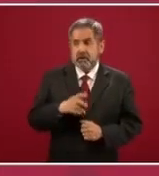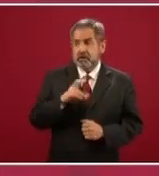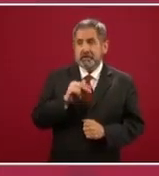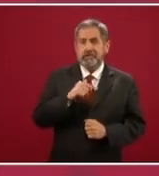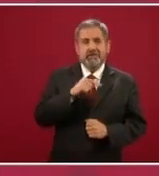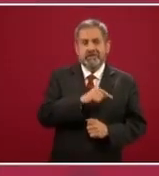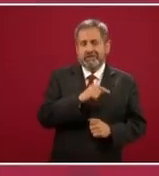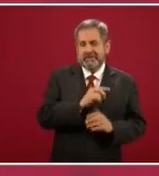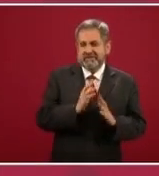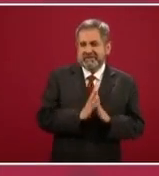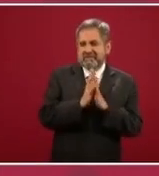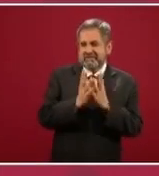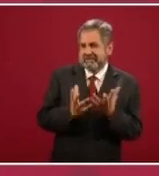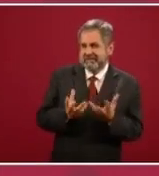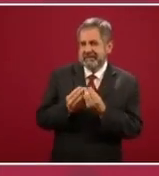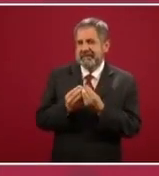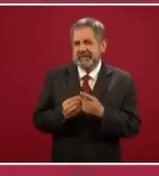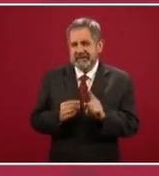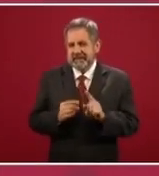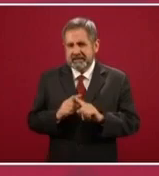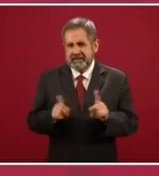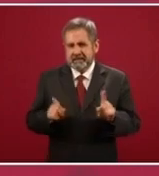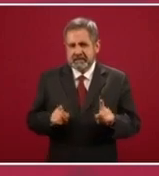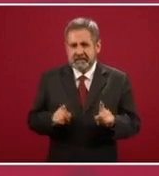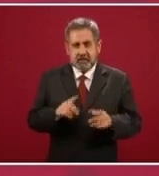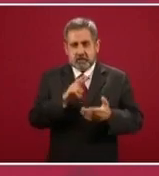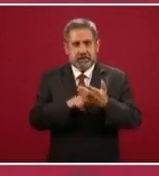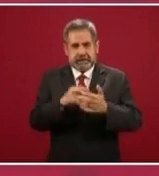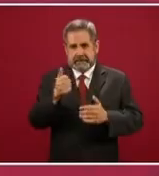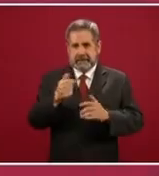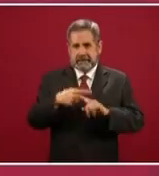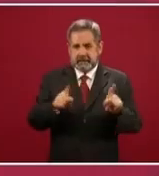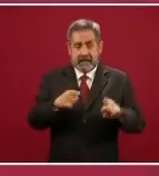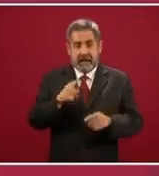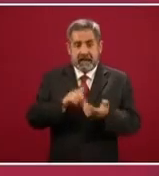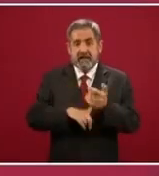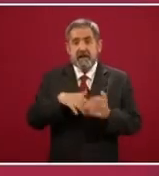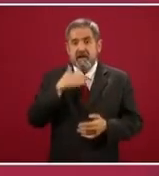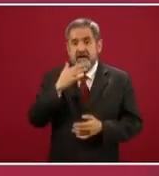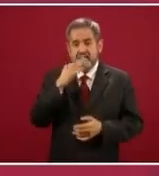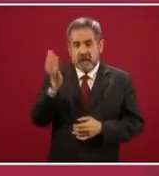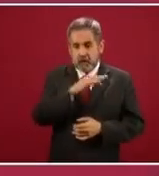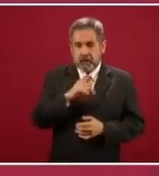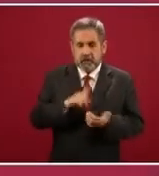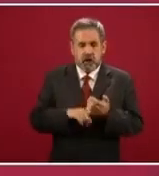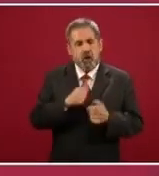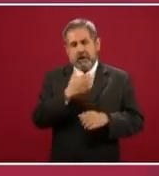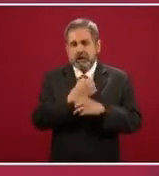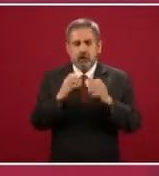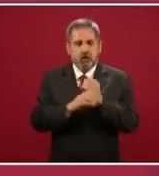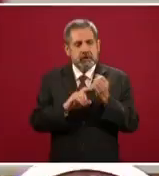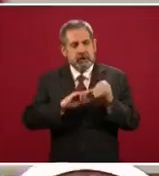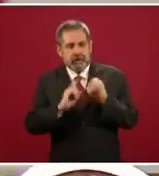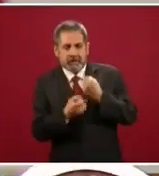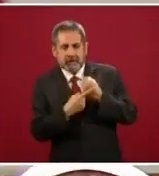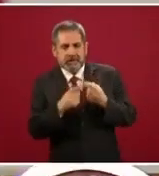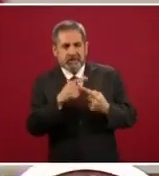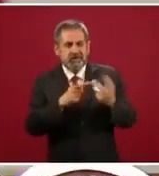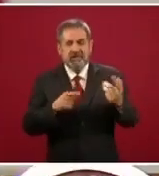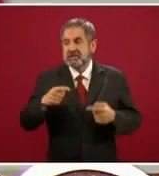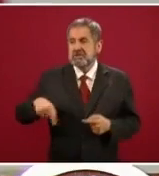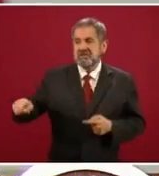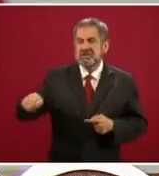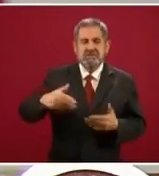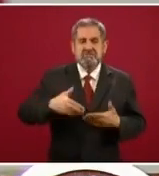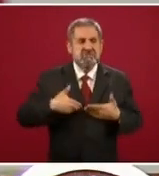participado en el 2006, en el fraude, sino por otras cosas, la